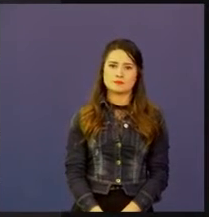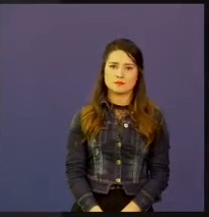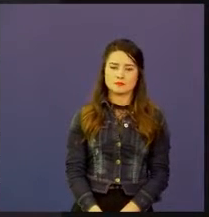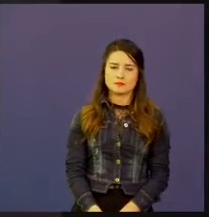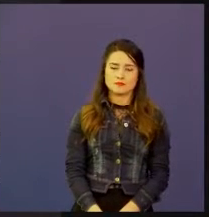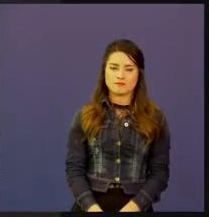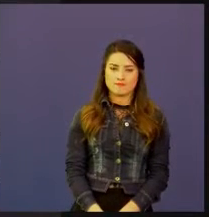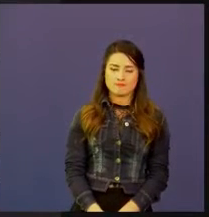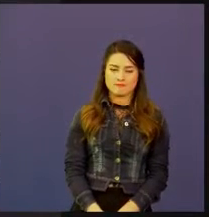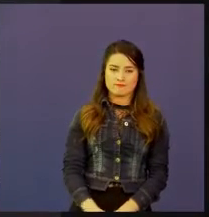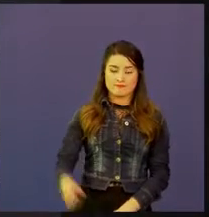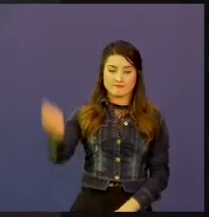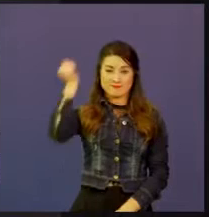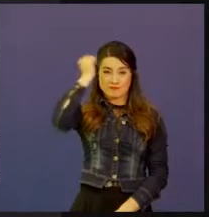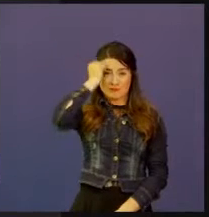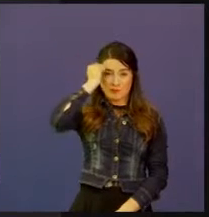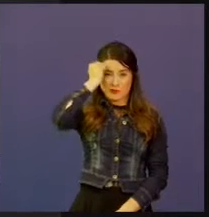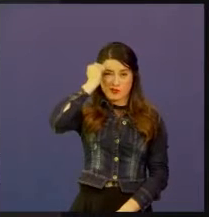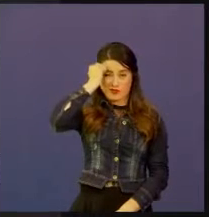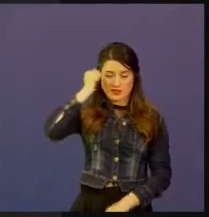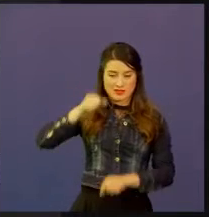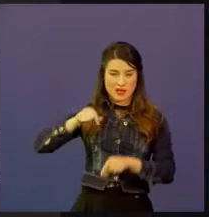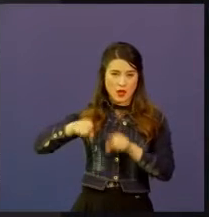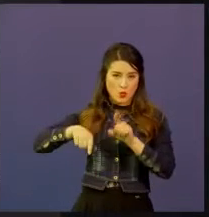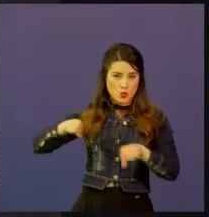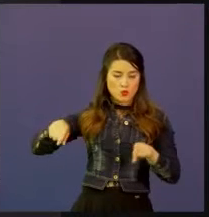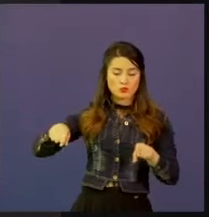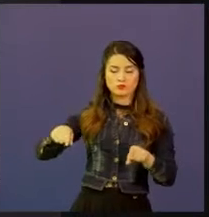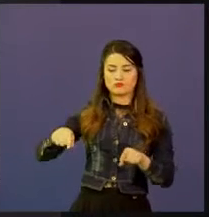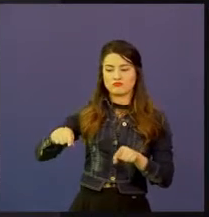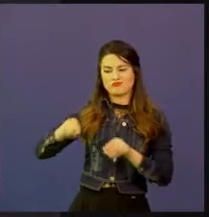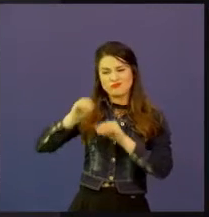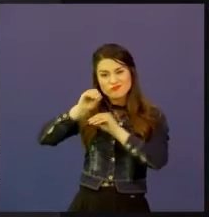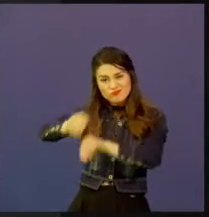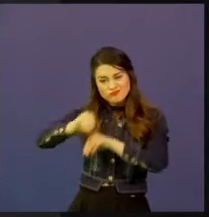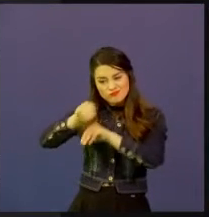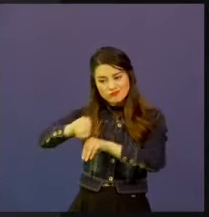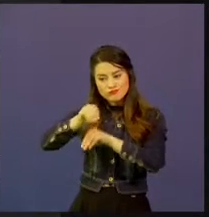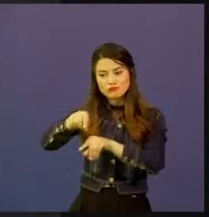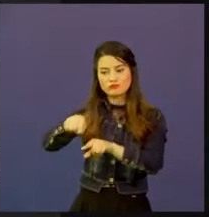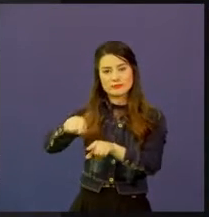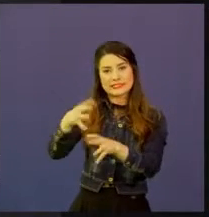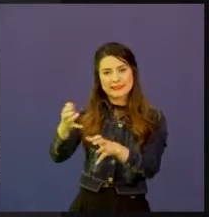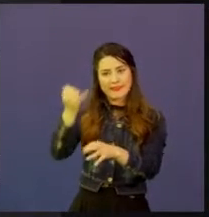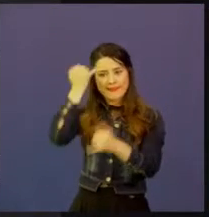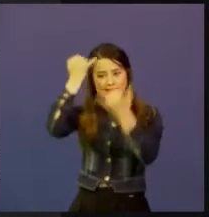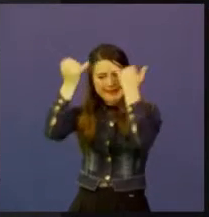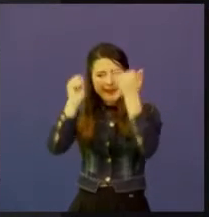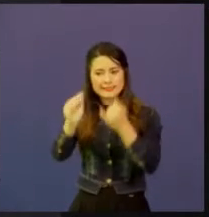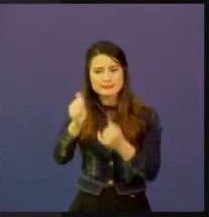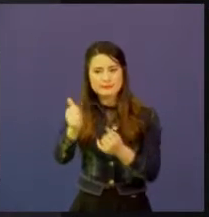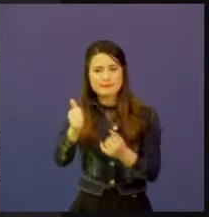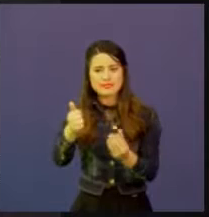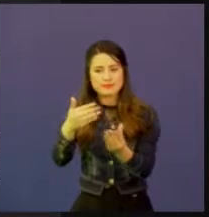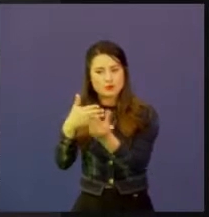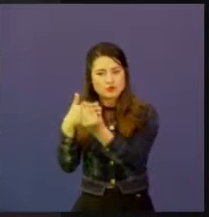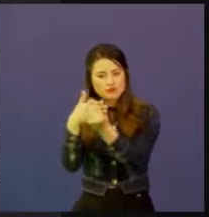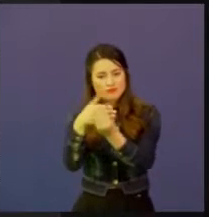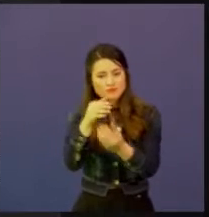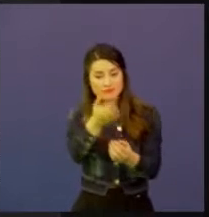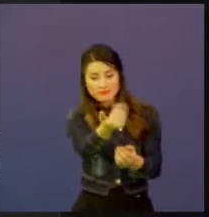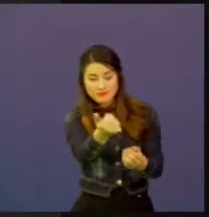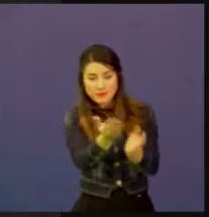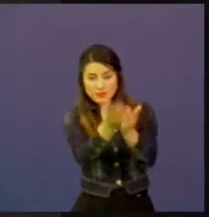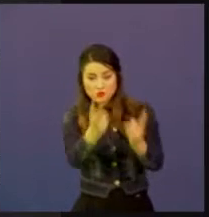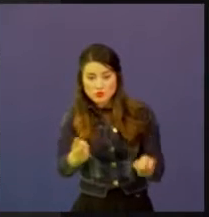El maestro creativo, como nosotros lo consideramos, es como un orientador, como un guía, como aquella persona que trasciende su